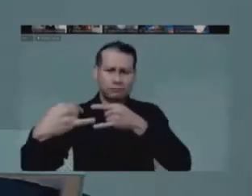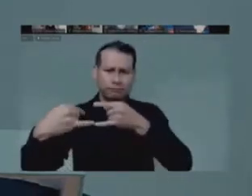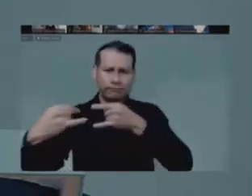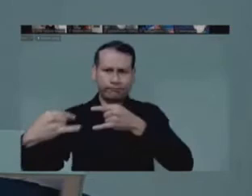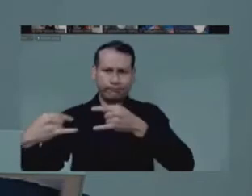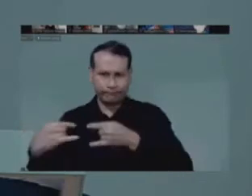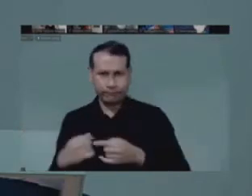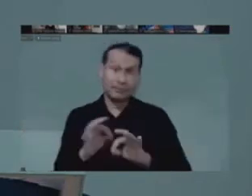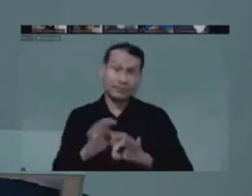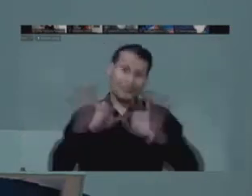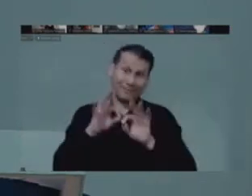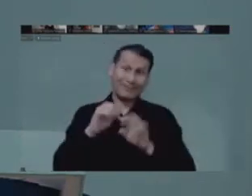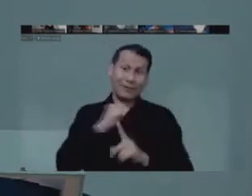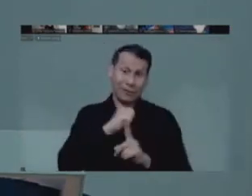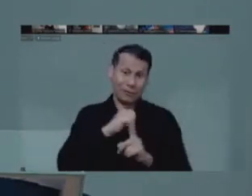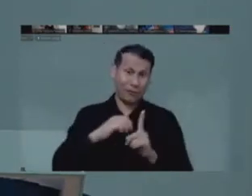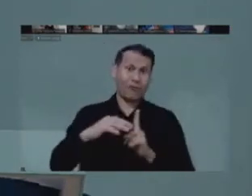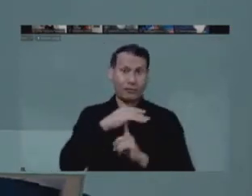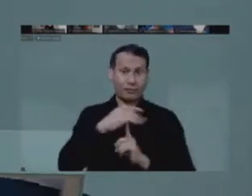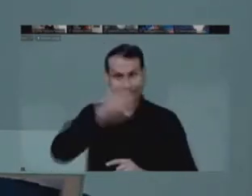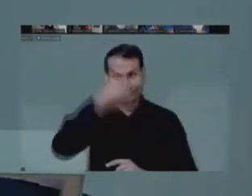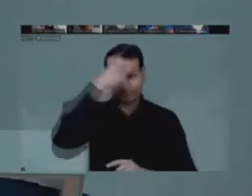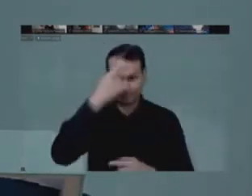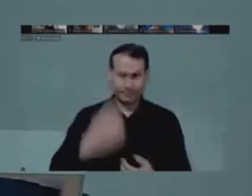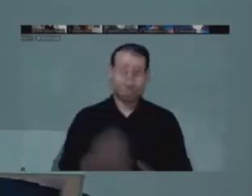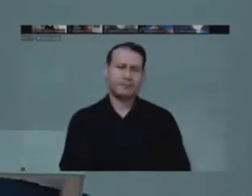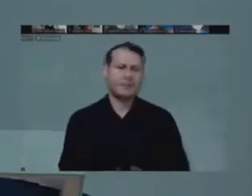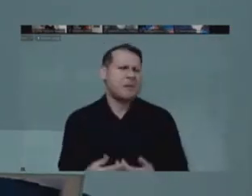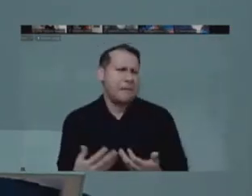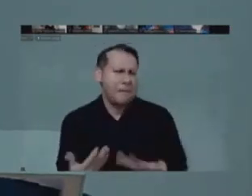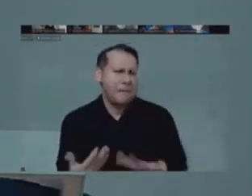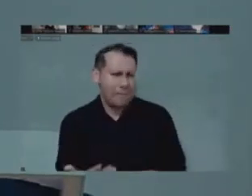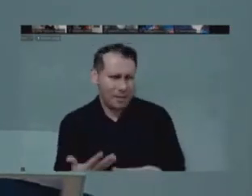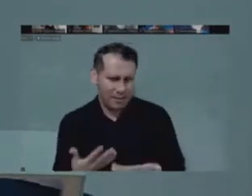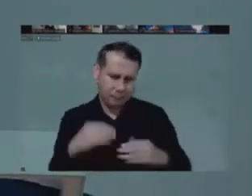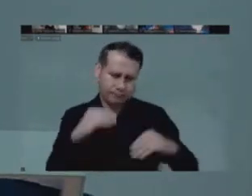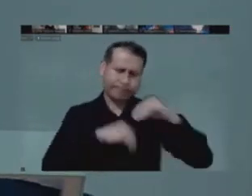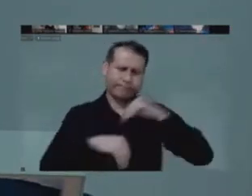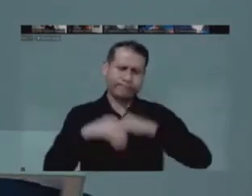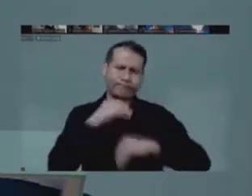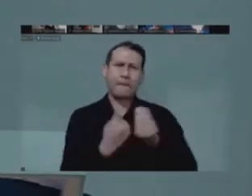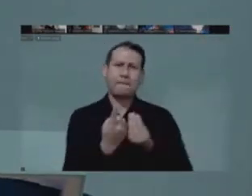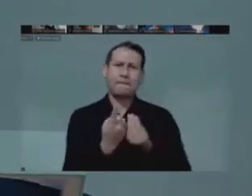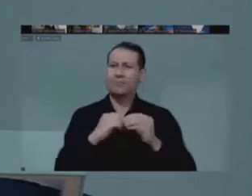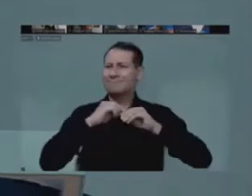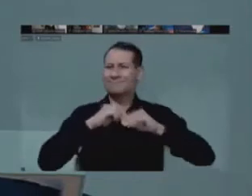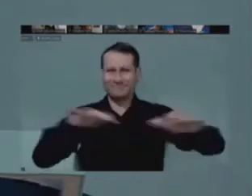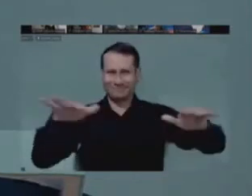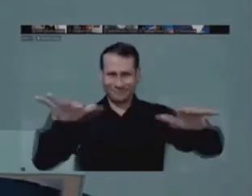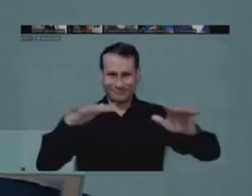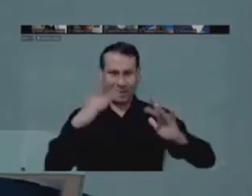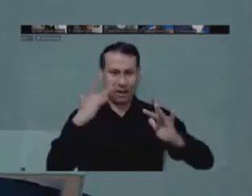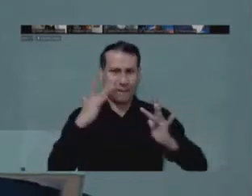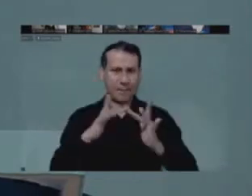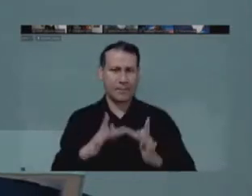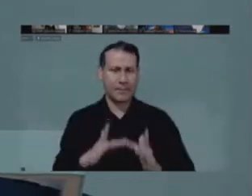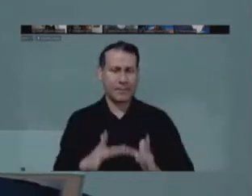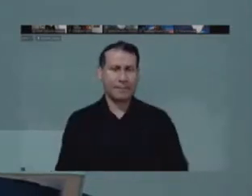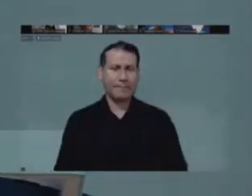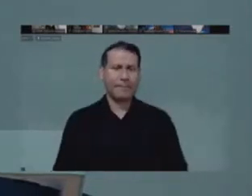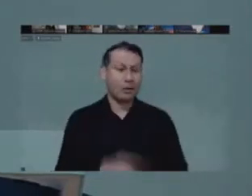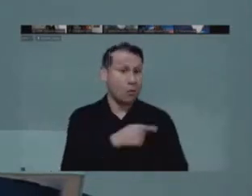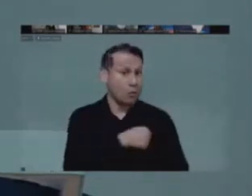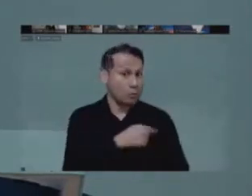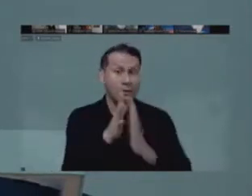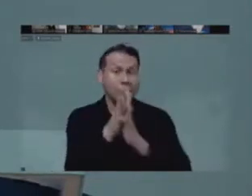también formular de esa manera las políticas públicas adecuadas. Tú mencionabas algo muy, muy interesante, ¿no? Y es la necesidad de